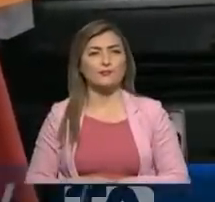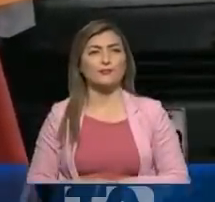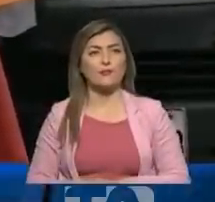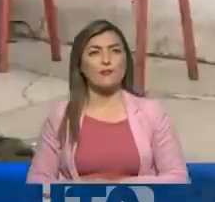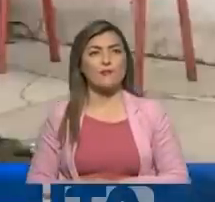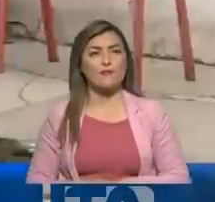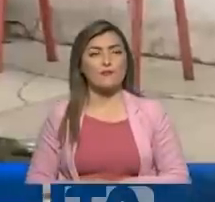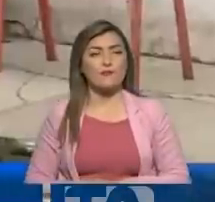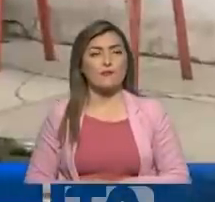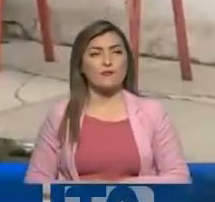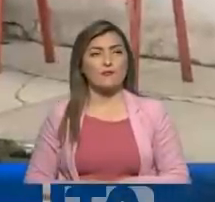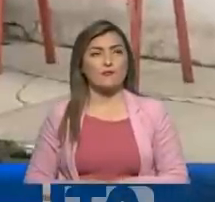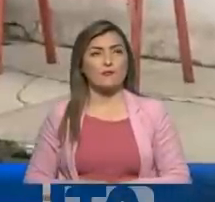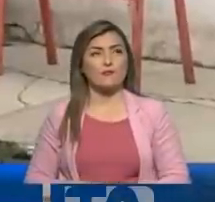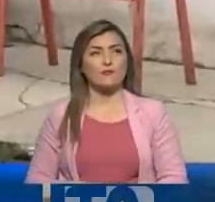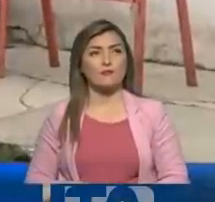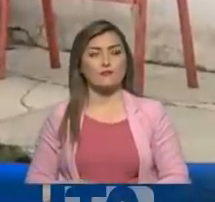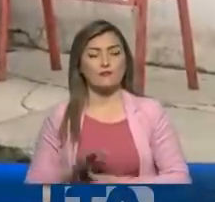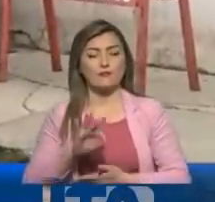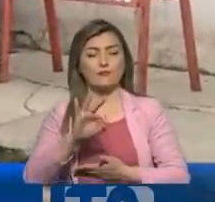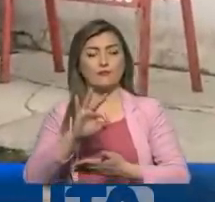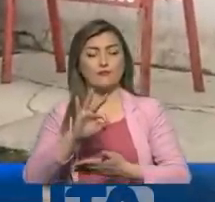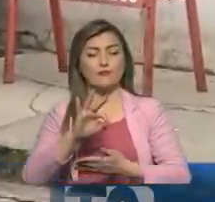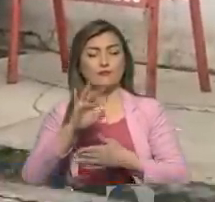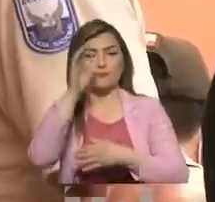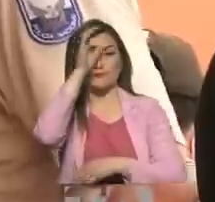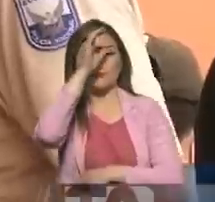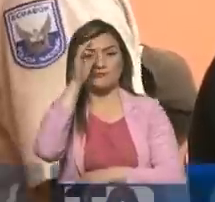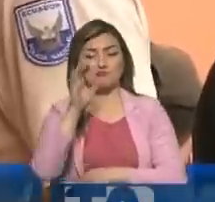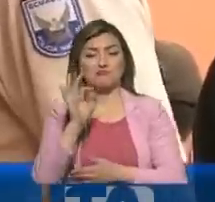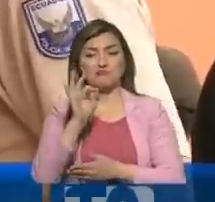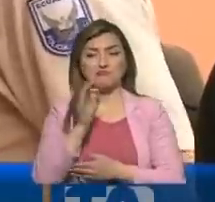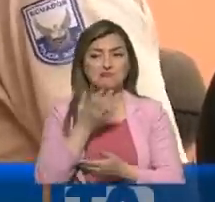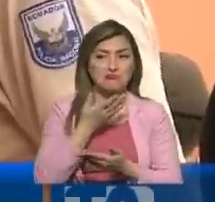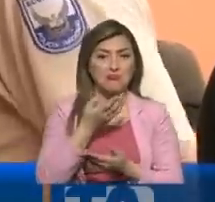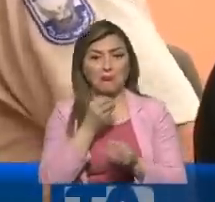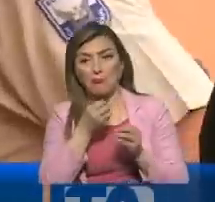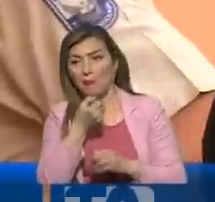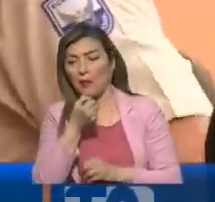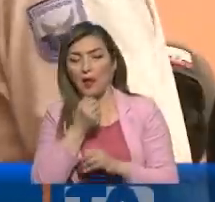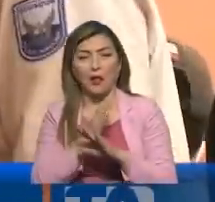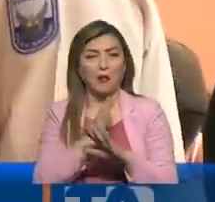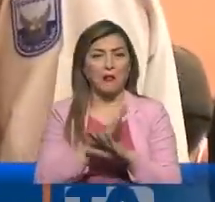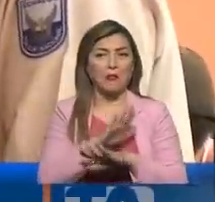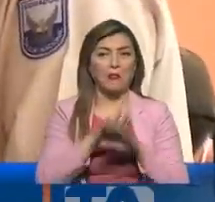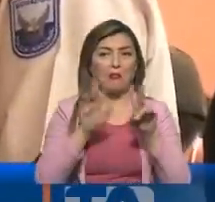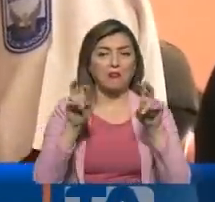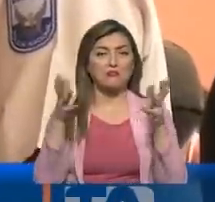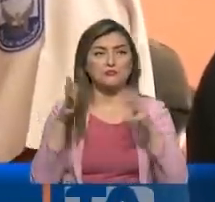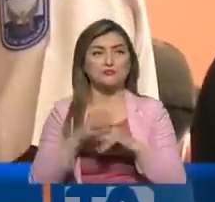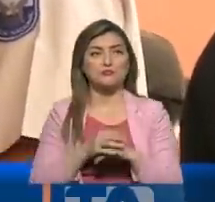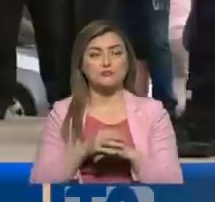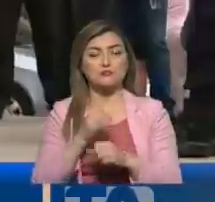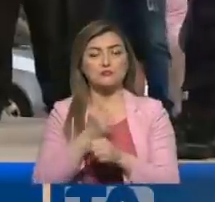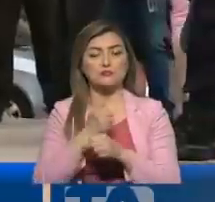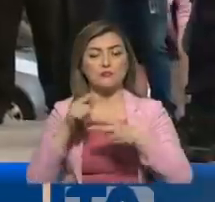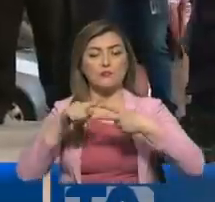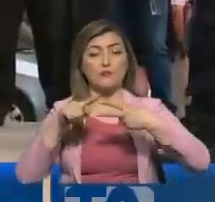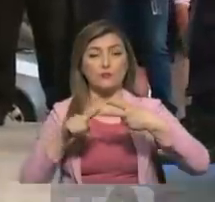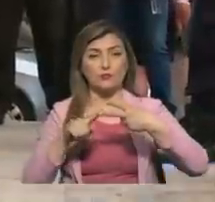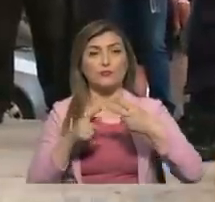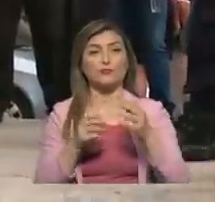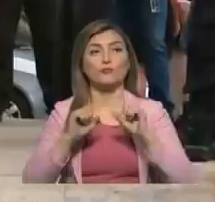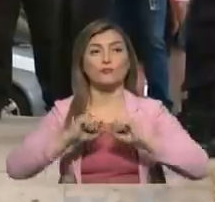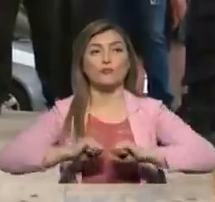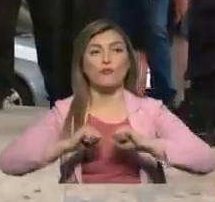existido pronunciamientos de parte de ningún representante de la clínica, mientras la policía trabaja sobre 2 indicios en este caso. Esperan